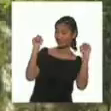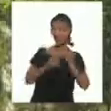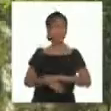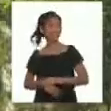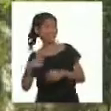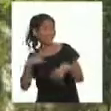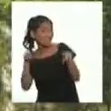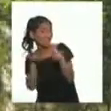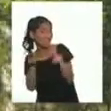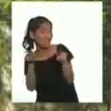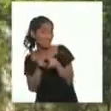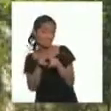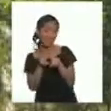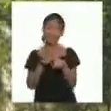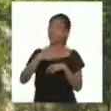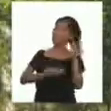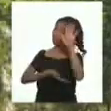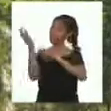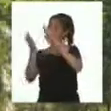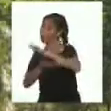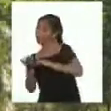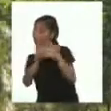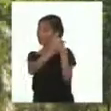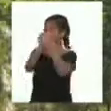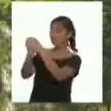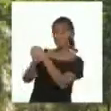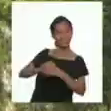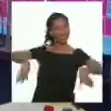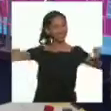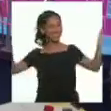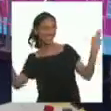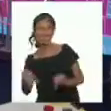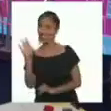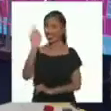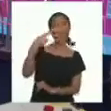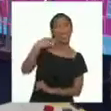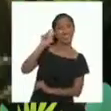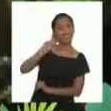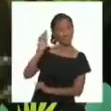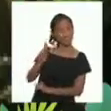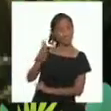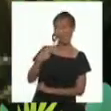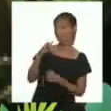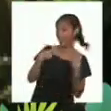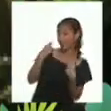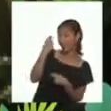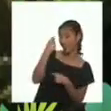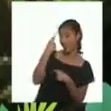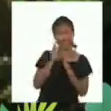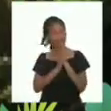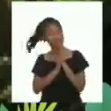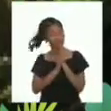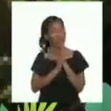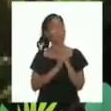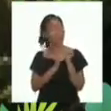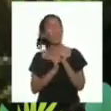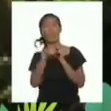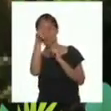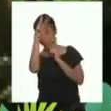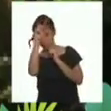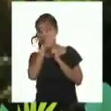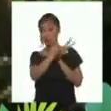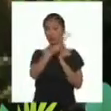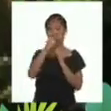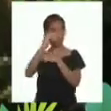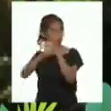Techi. Yo también. Ya debo partir, queridas amigas. Gracias, Héctor. Creo que ya entiendo qué es el